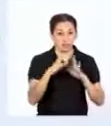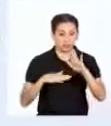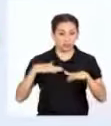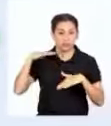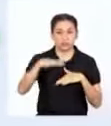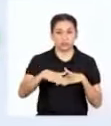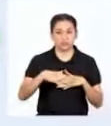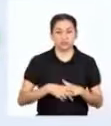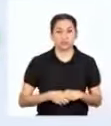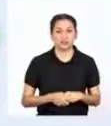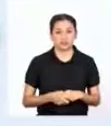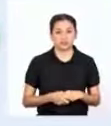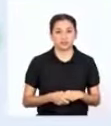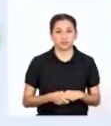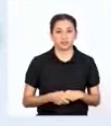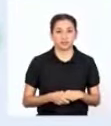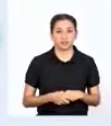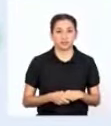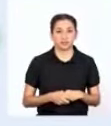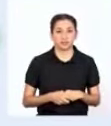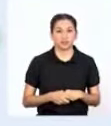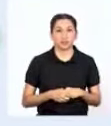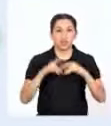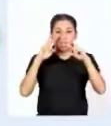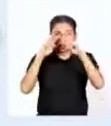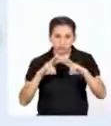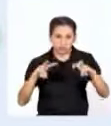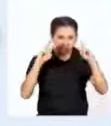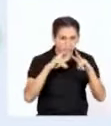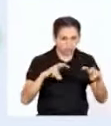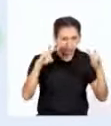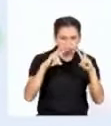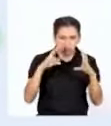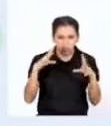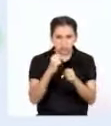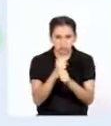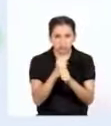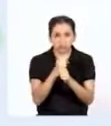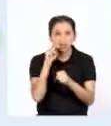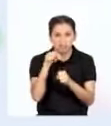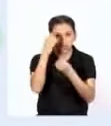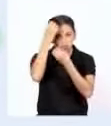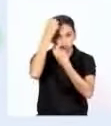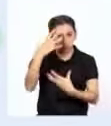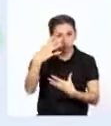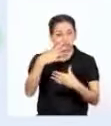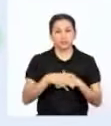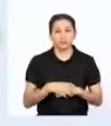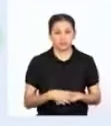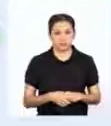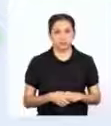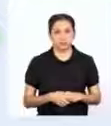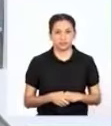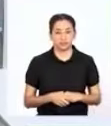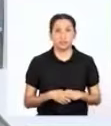El segundo paso: indagar y sistematizar la información.